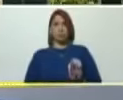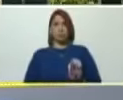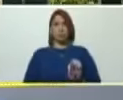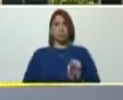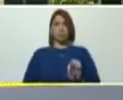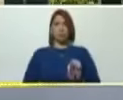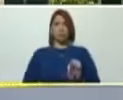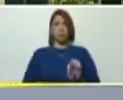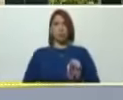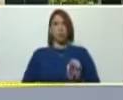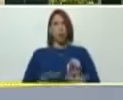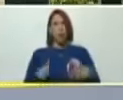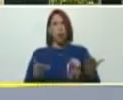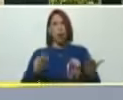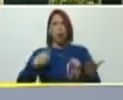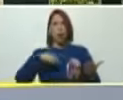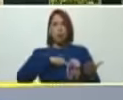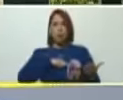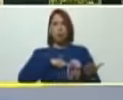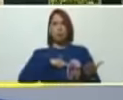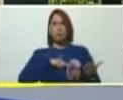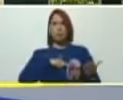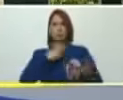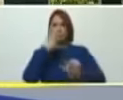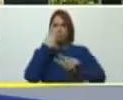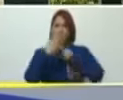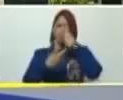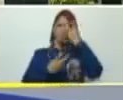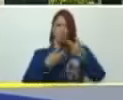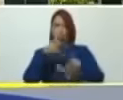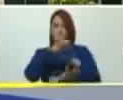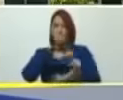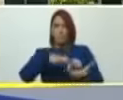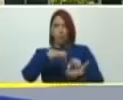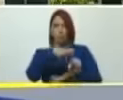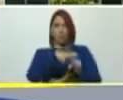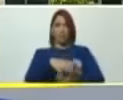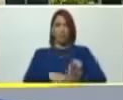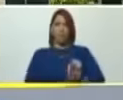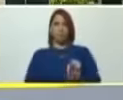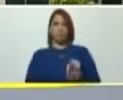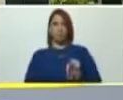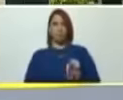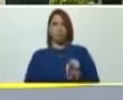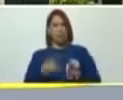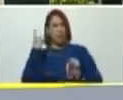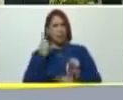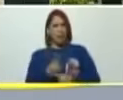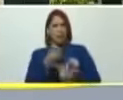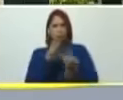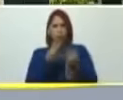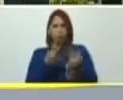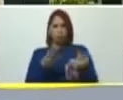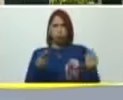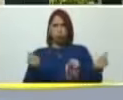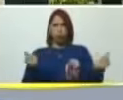Y cuando le caemos a los problemas, le caemos a solucionarlo y lo